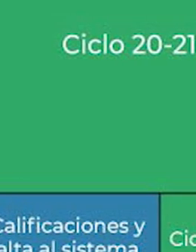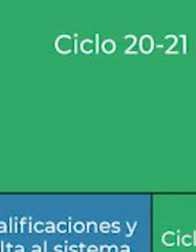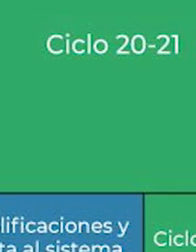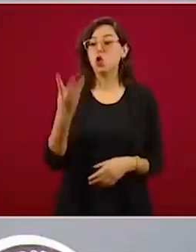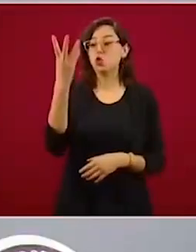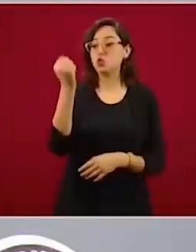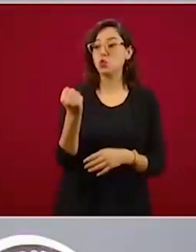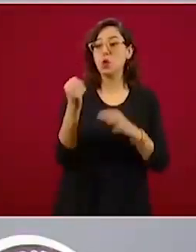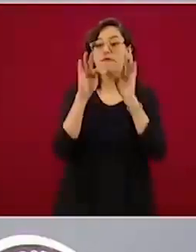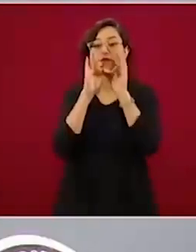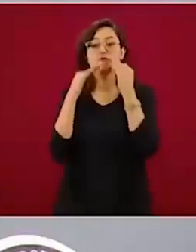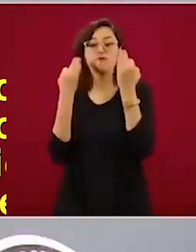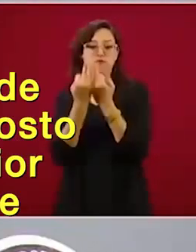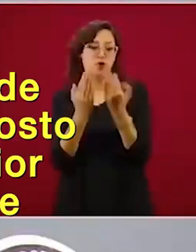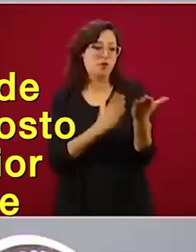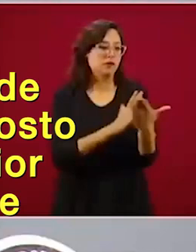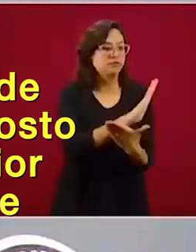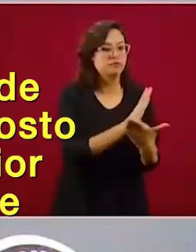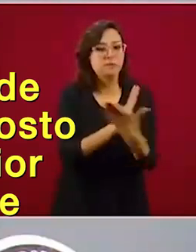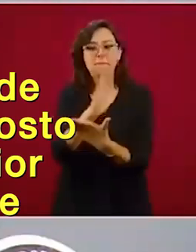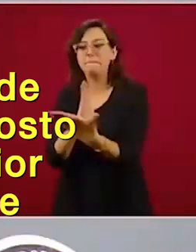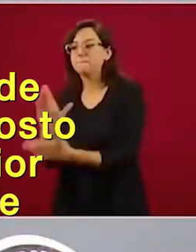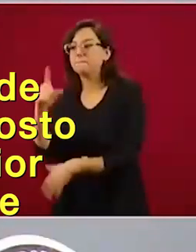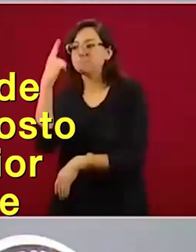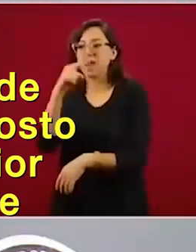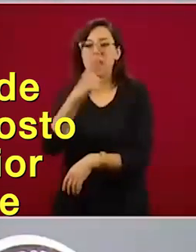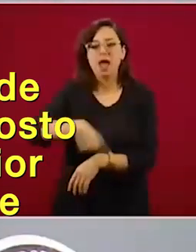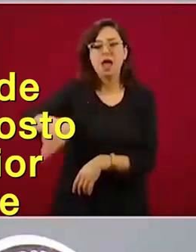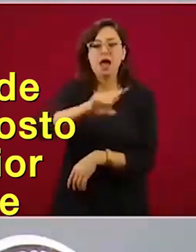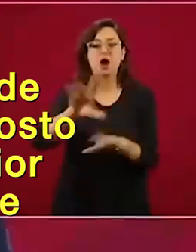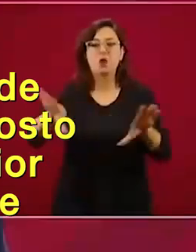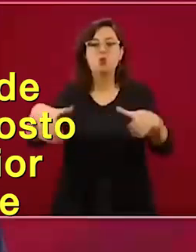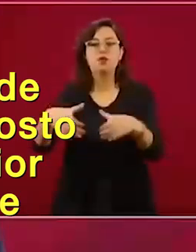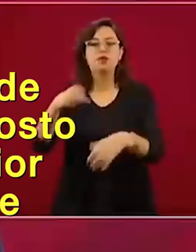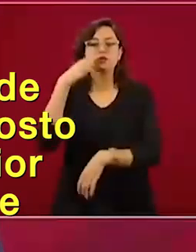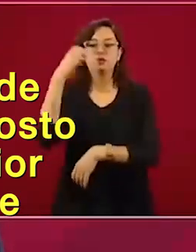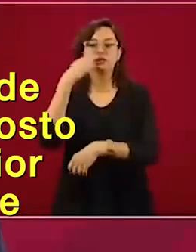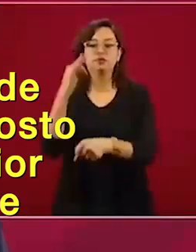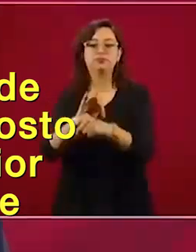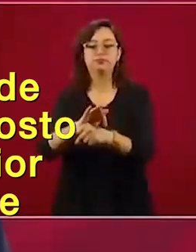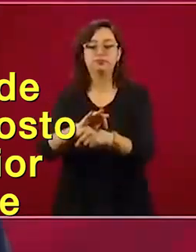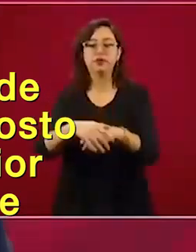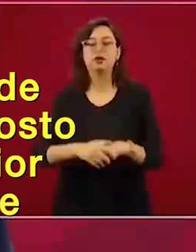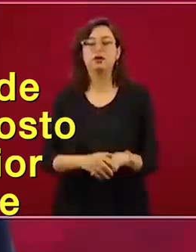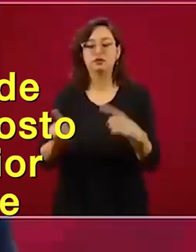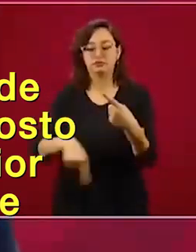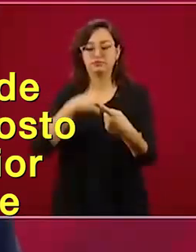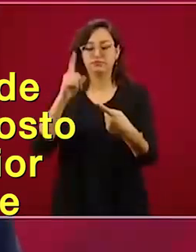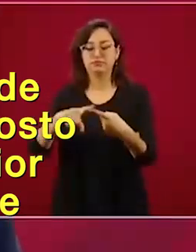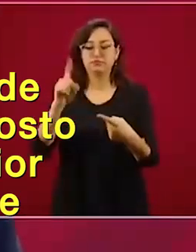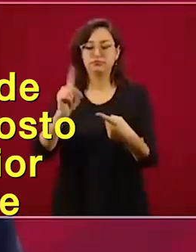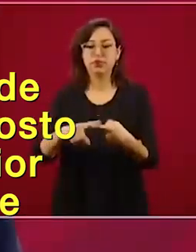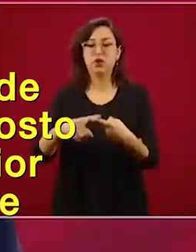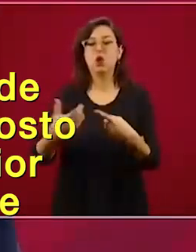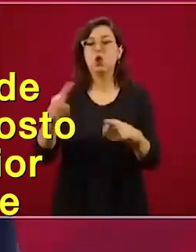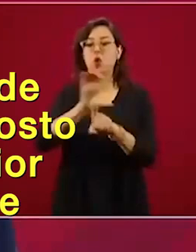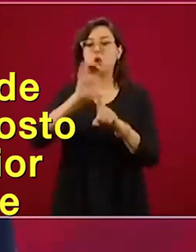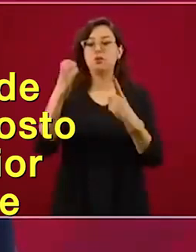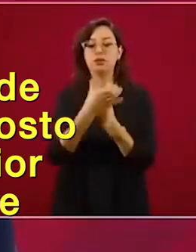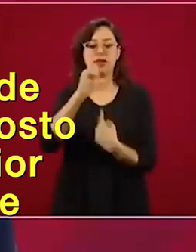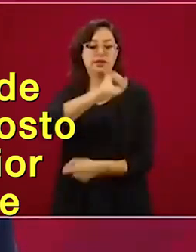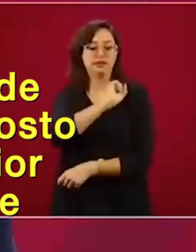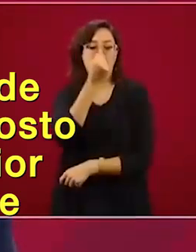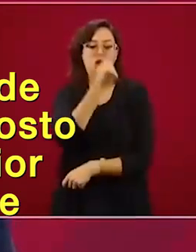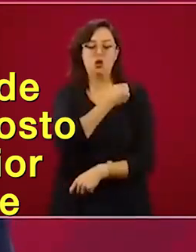agosto. En el documento, la SEP informó que tentativamente el regreso a clases de nivel básico será del 10 al 14 de agosto y para nivel